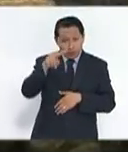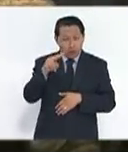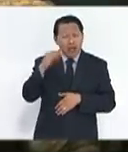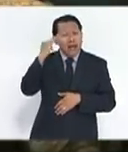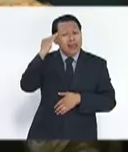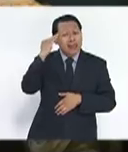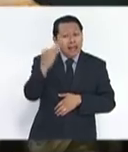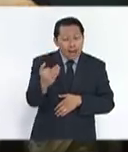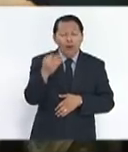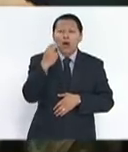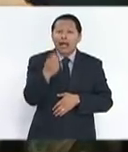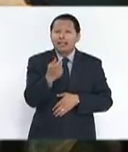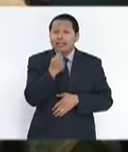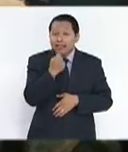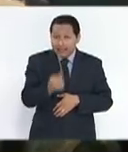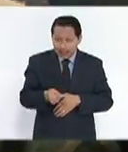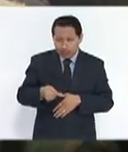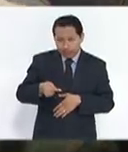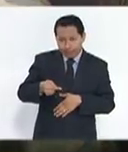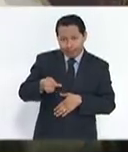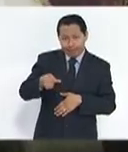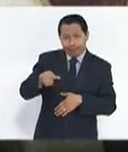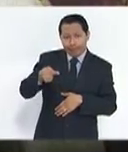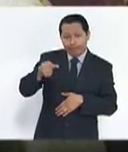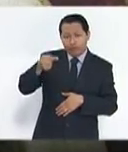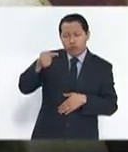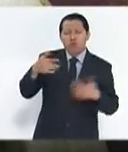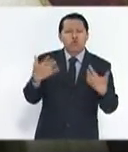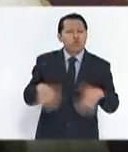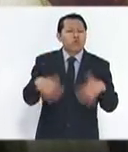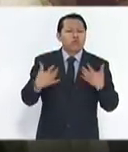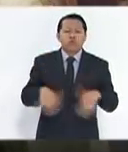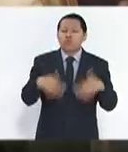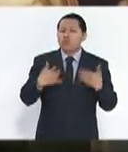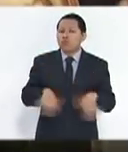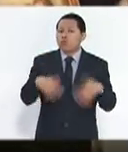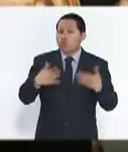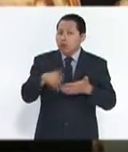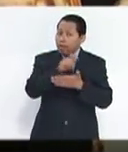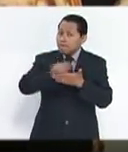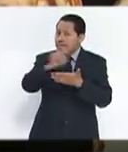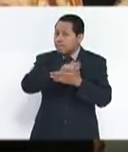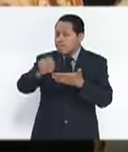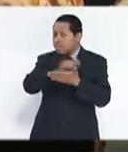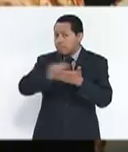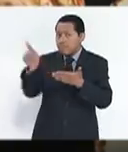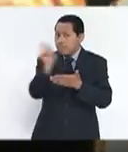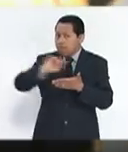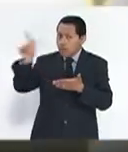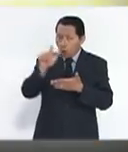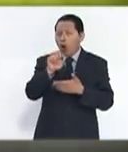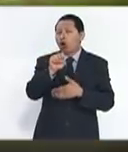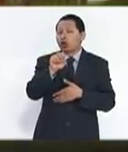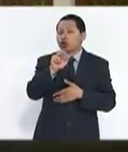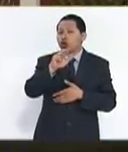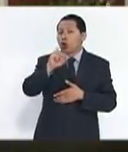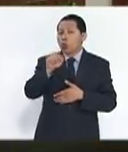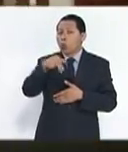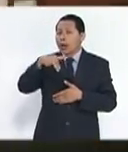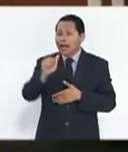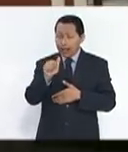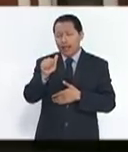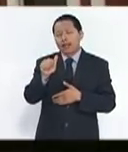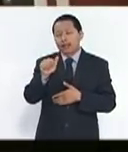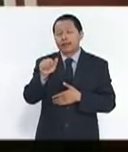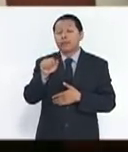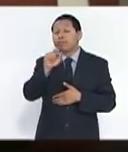del tiempo, esa niña se convirtió en una de las más grandes figuras de las letras novohispanas, Sor Juana Inés de la Cruz. La hacienda